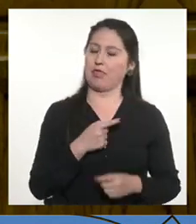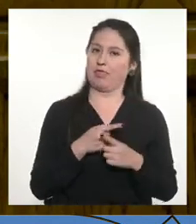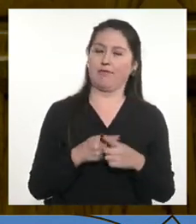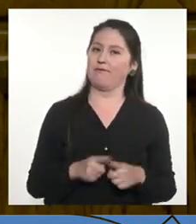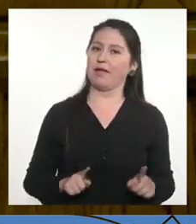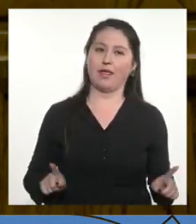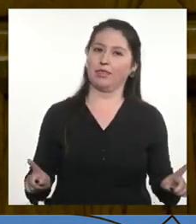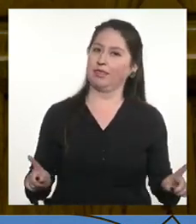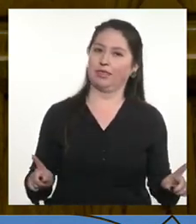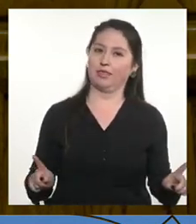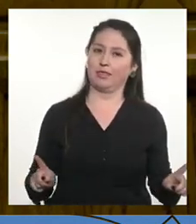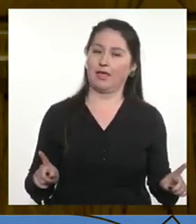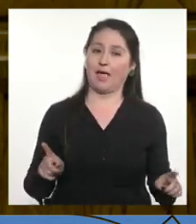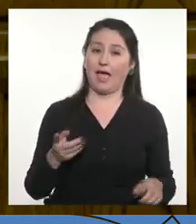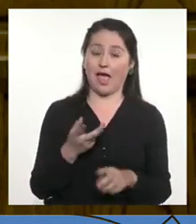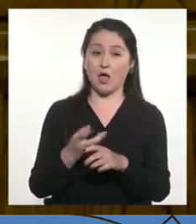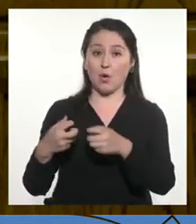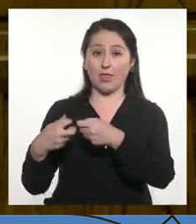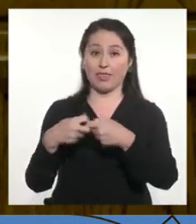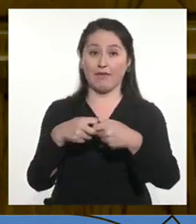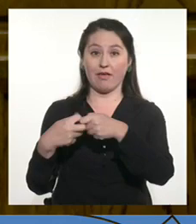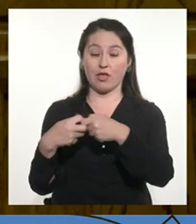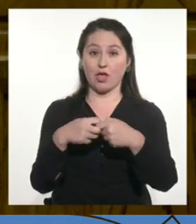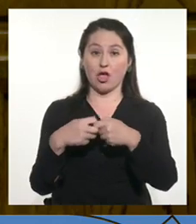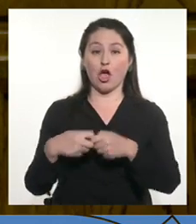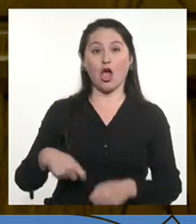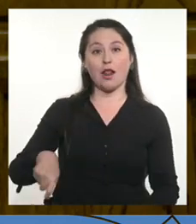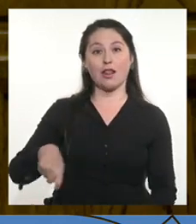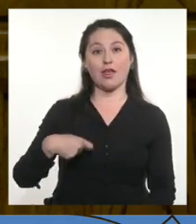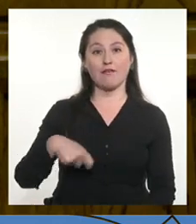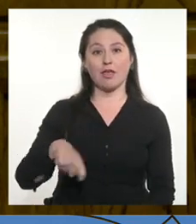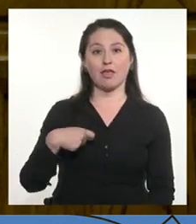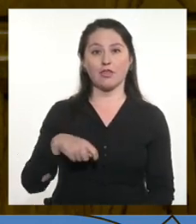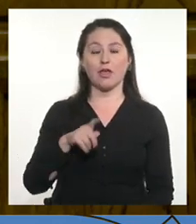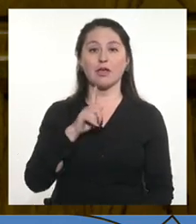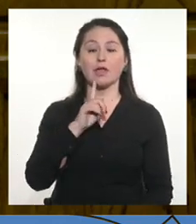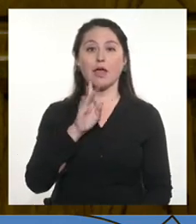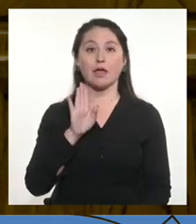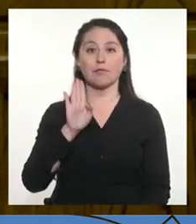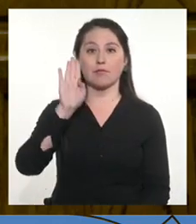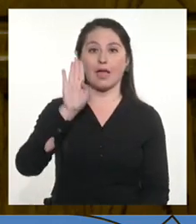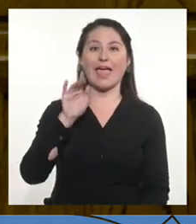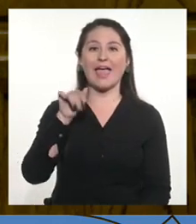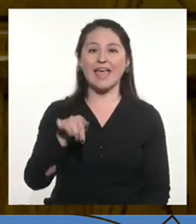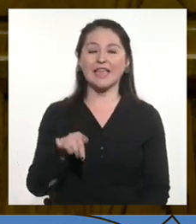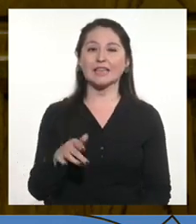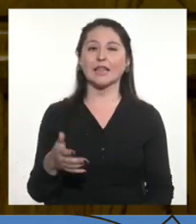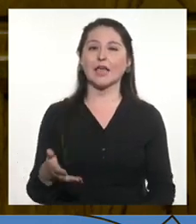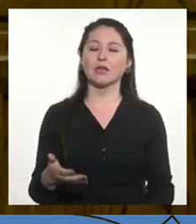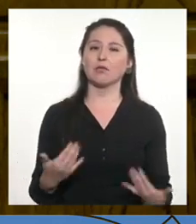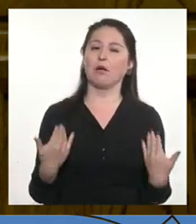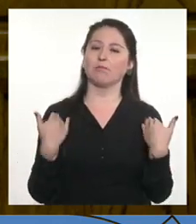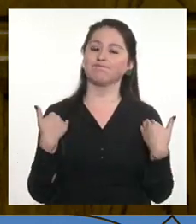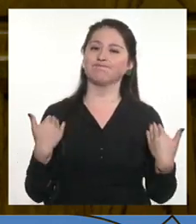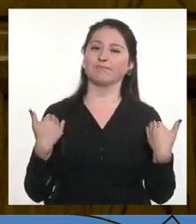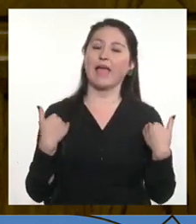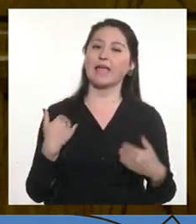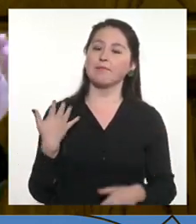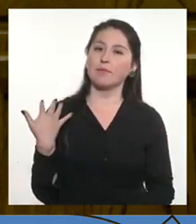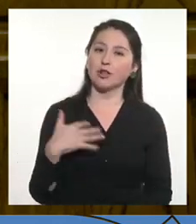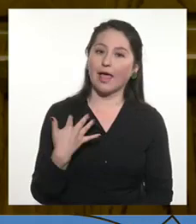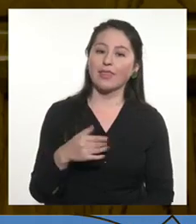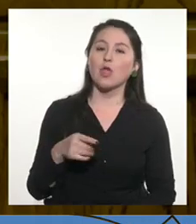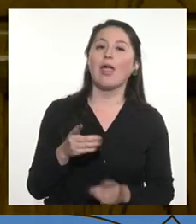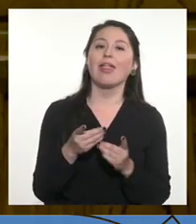el debate del seleccionador es que mantendrán el uso de la palabra yo creo que esto un ejercicio muy importante en una democracia